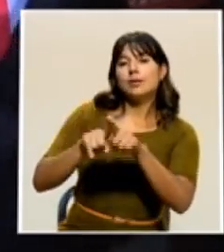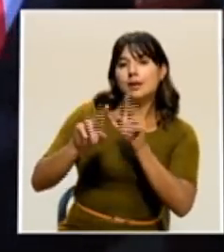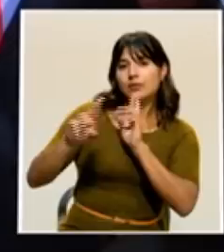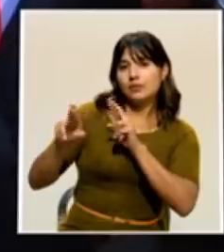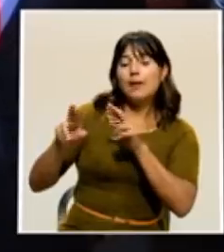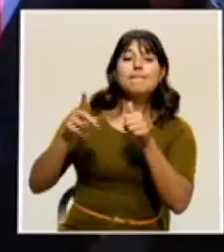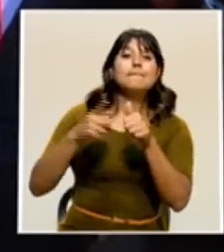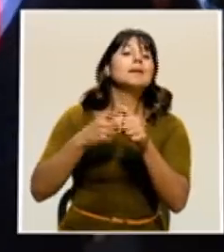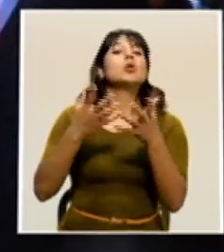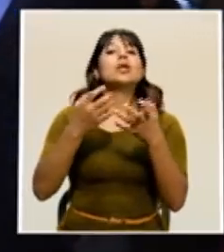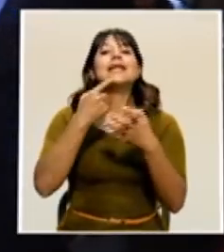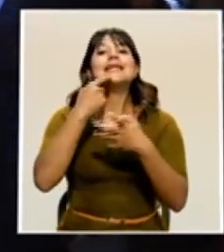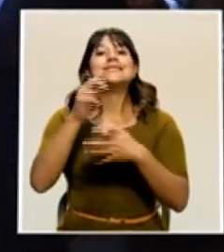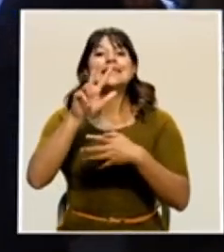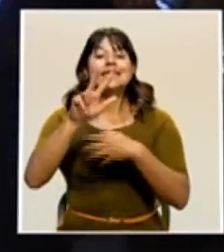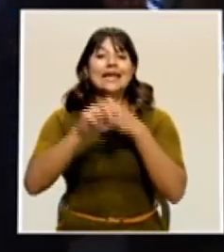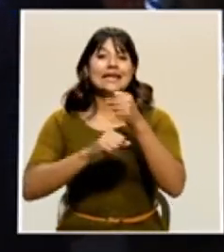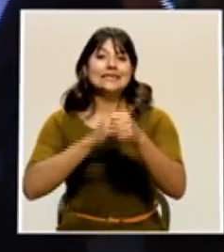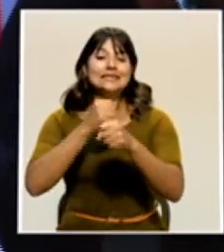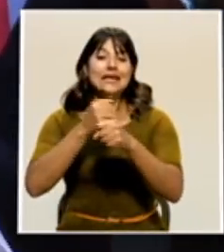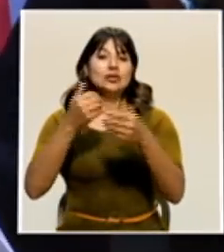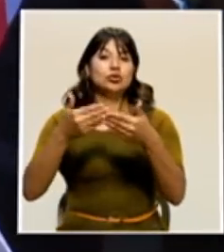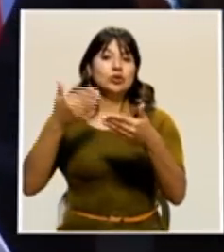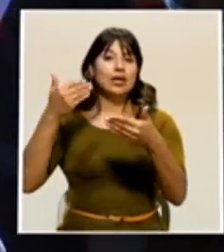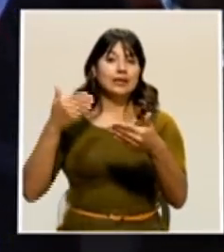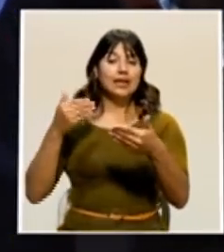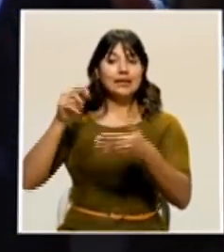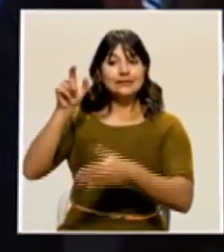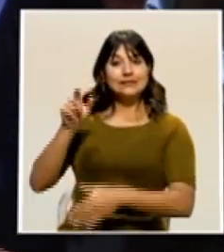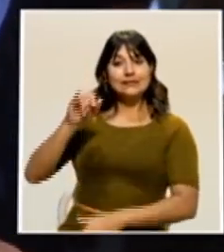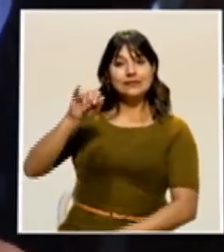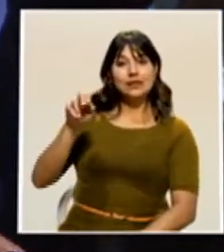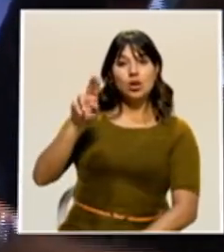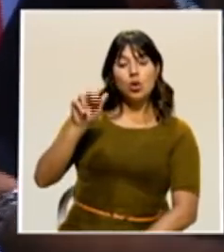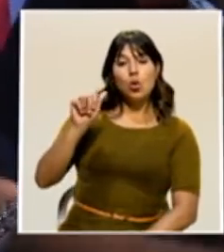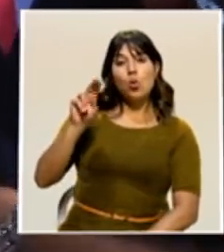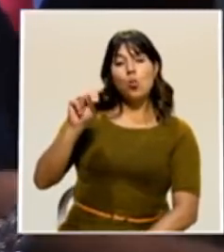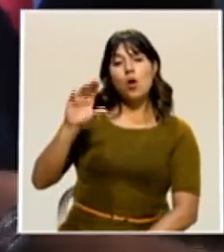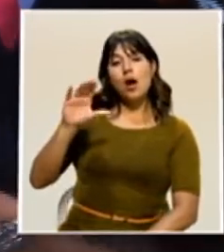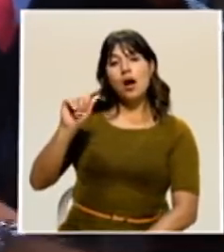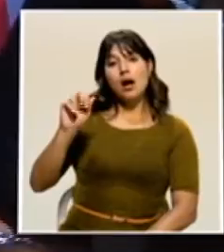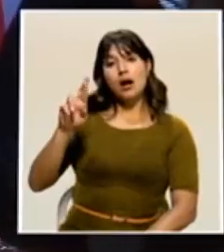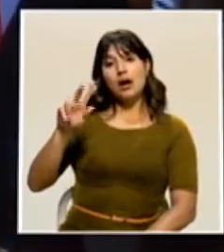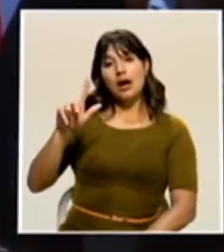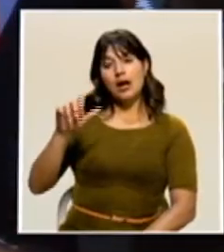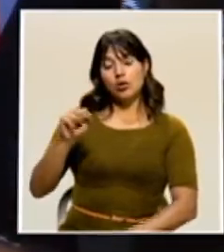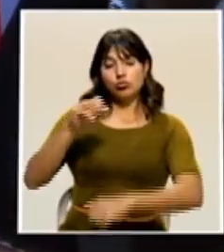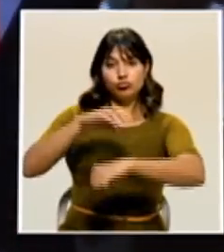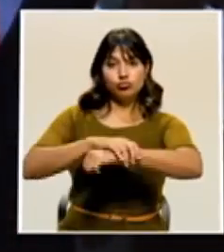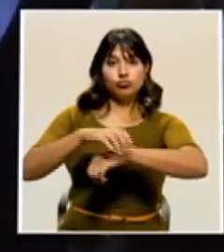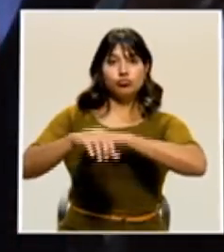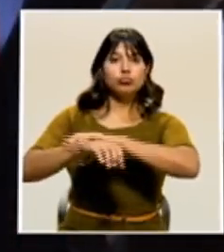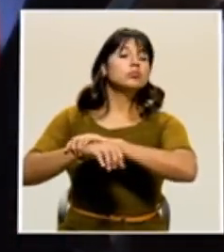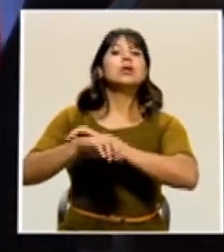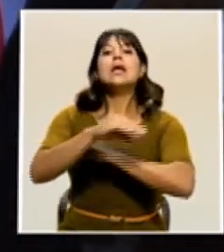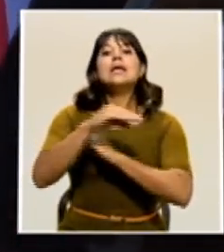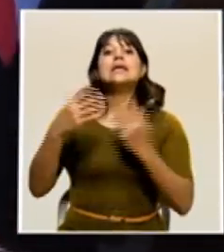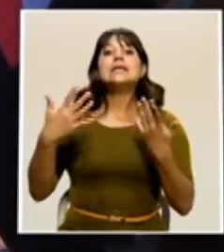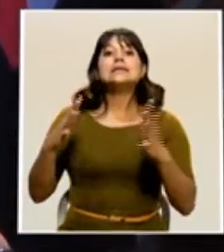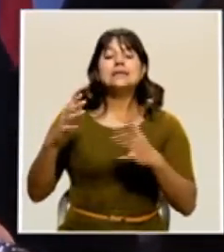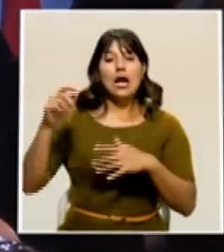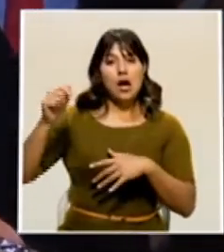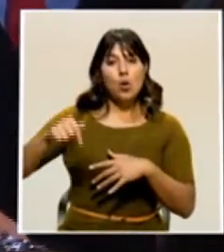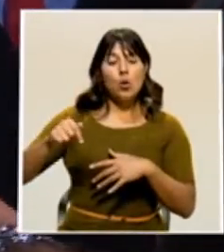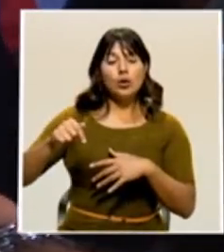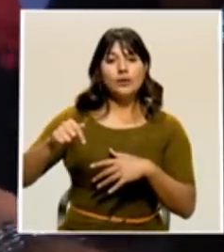Primero indicarles que hace 3 años don Juan Carlos Bolaños quedó detenido. Y ya hoy